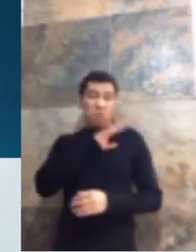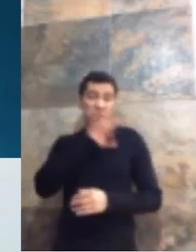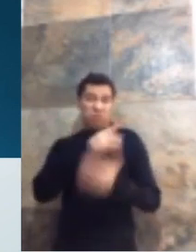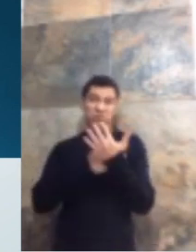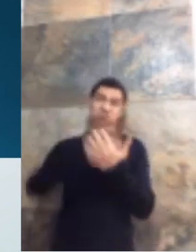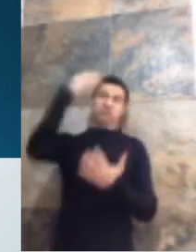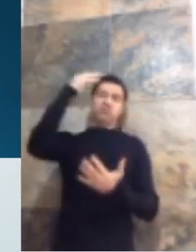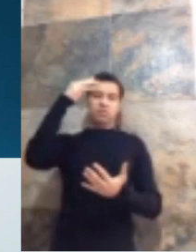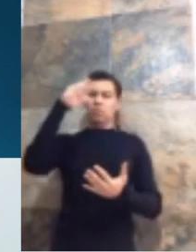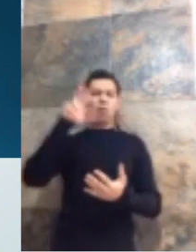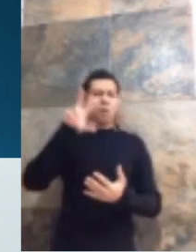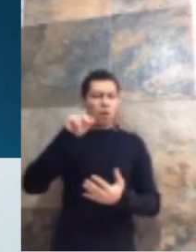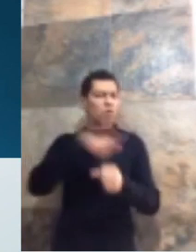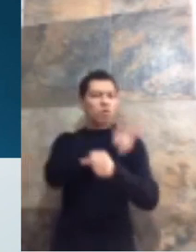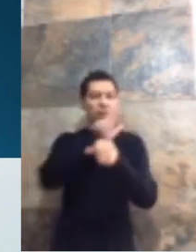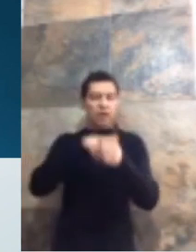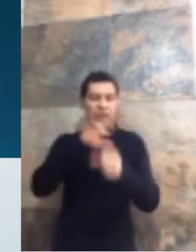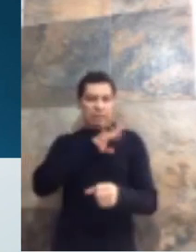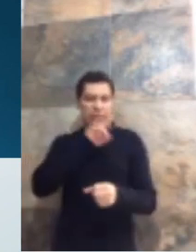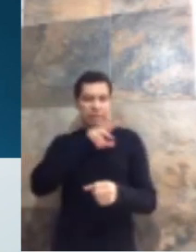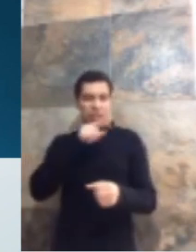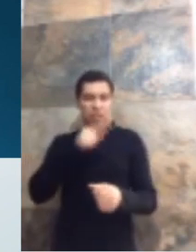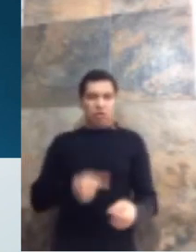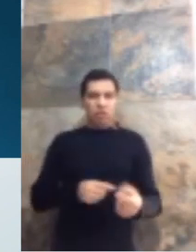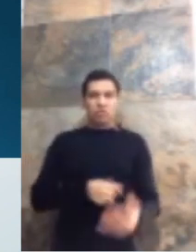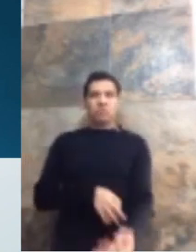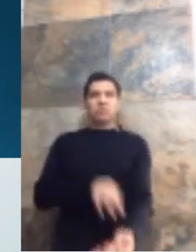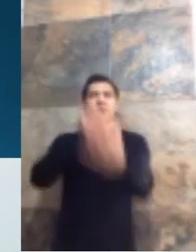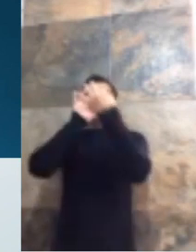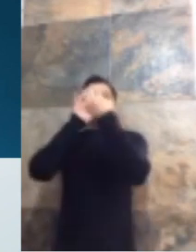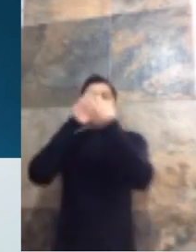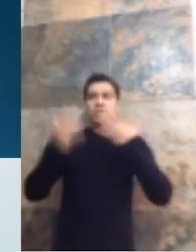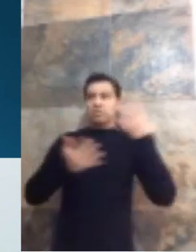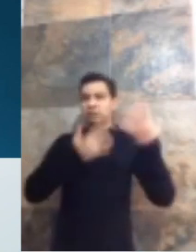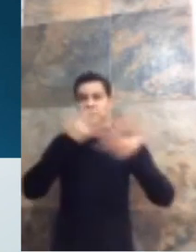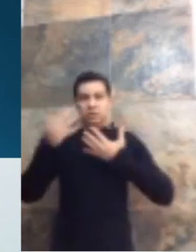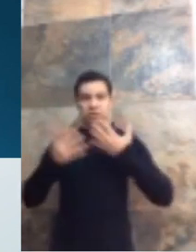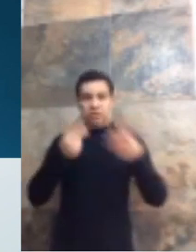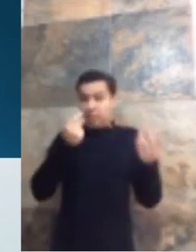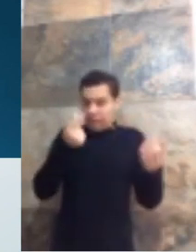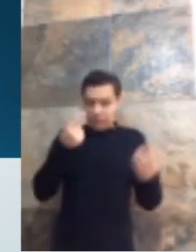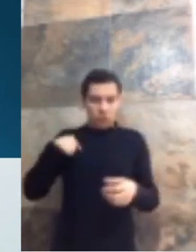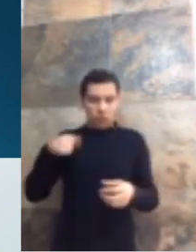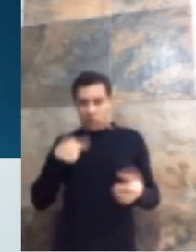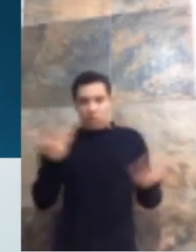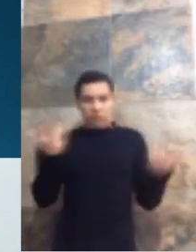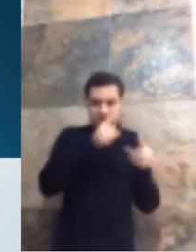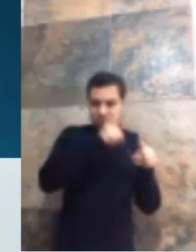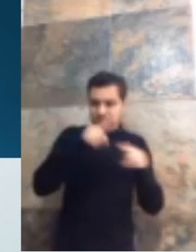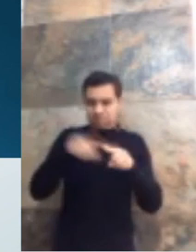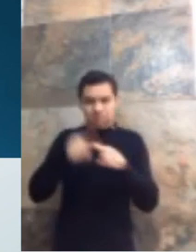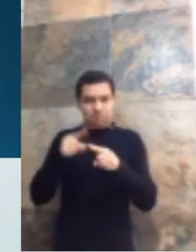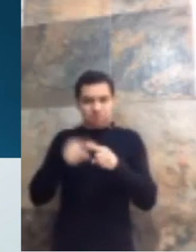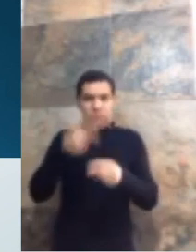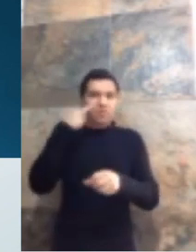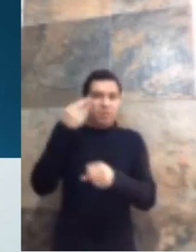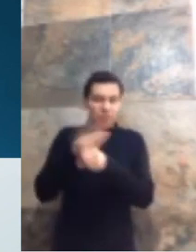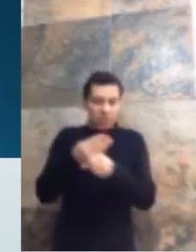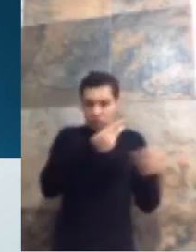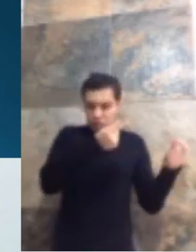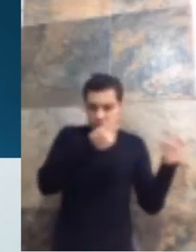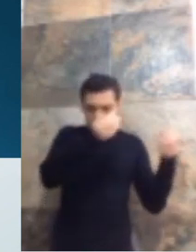amenaza o ante algo muy desconocido, nos permitió a lo largo de miles de años adoptar destrezas que nos